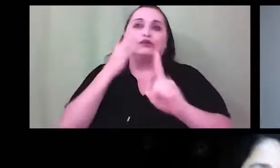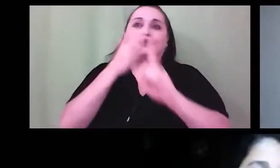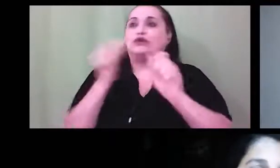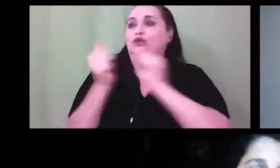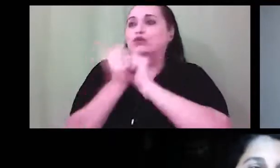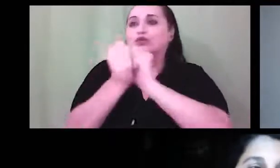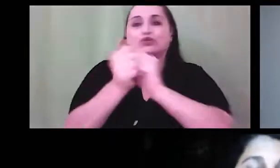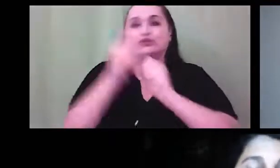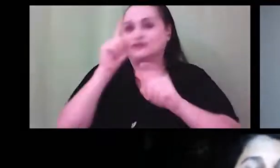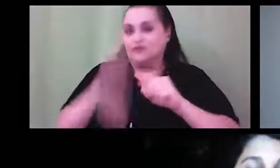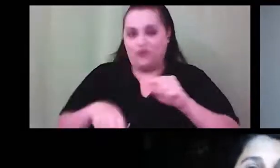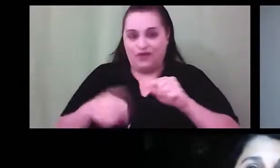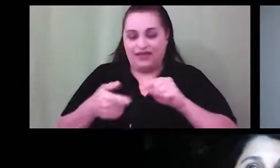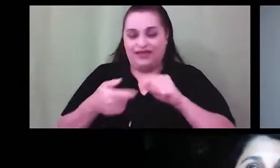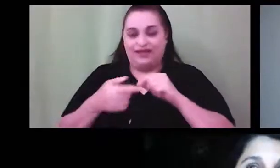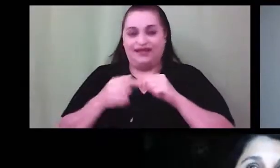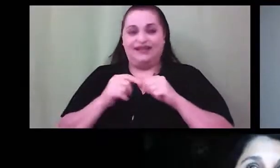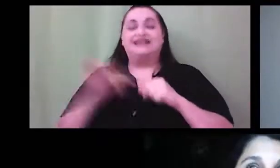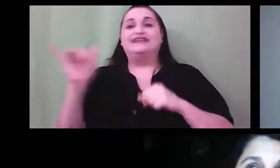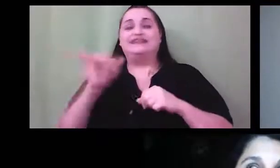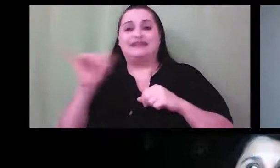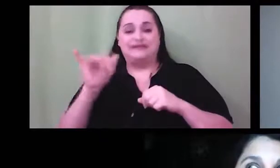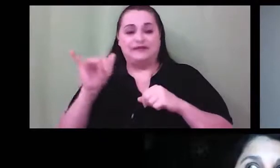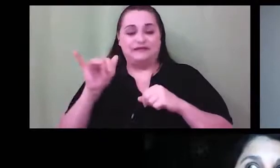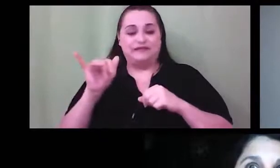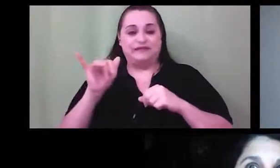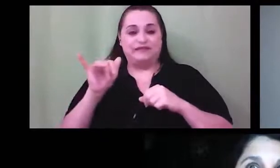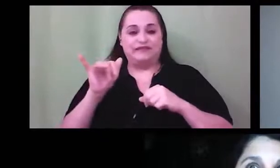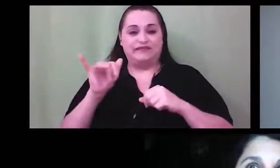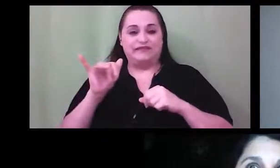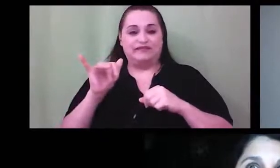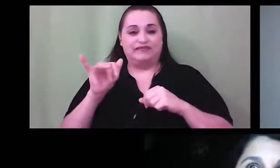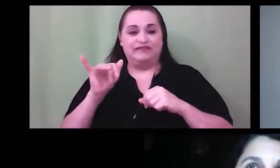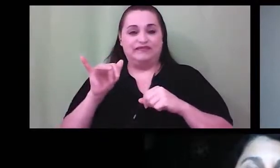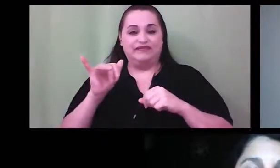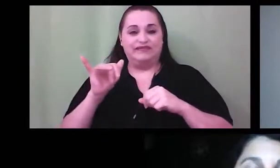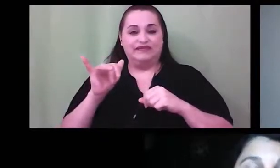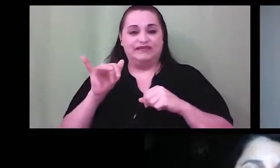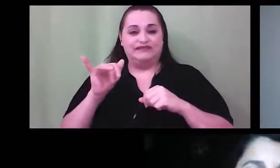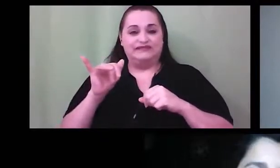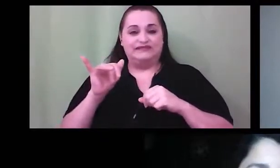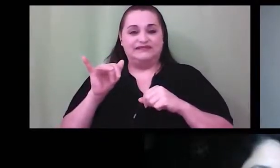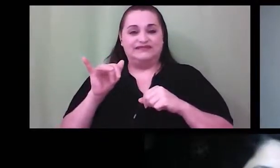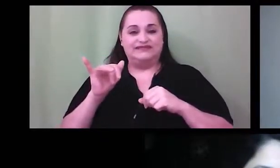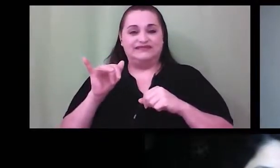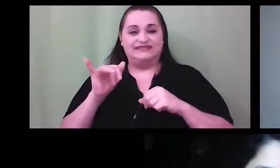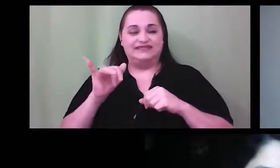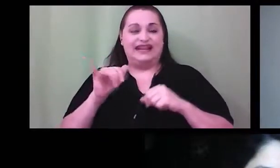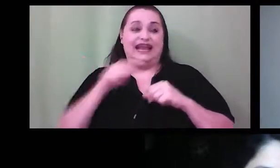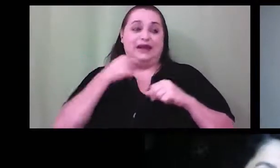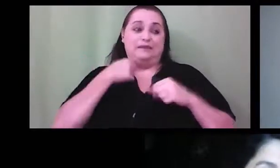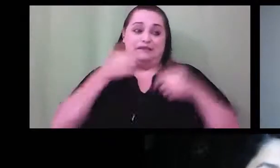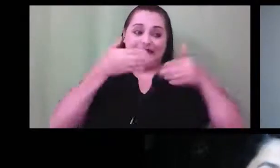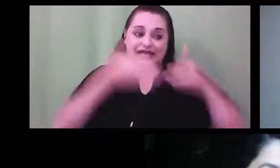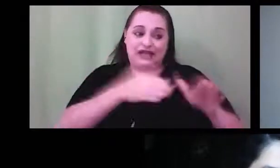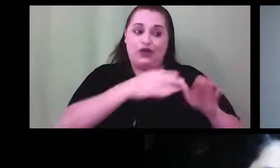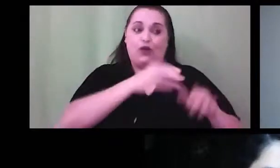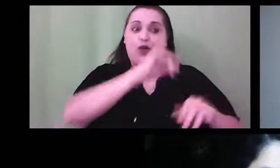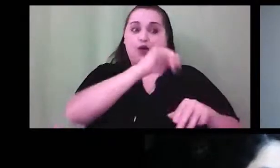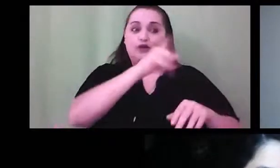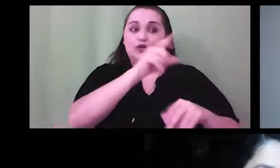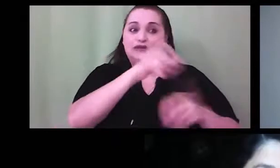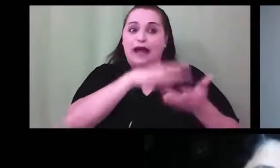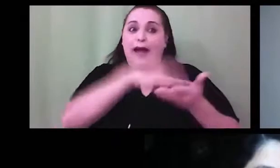juntos y eso. Y pues es como entre el que José Luis aprenda